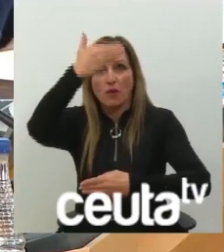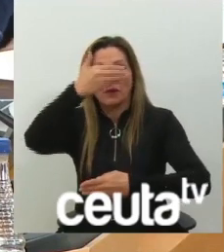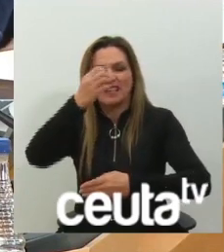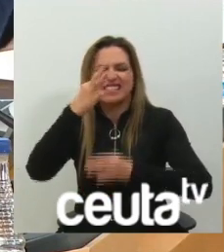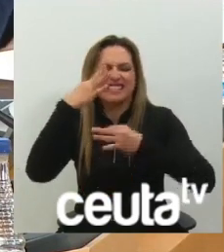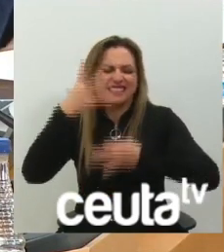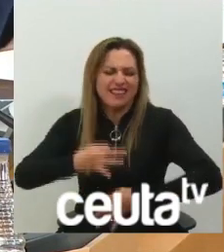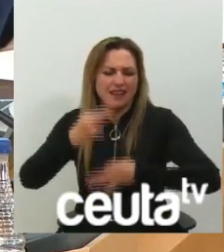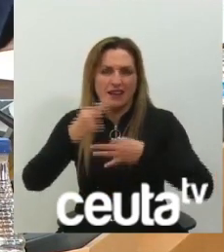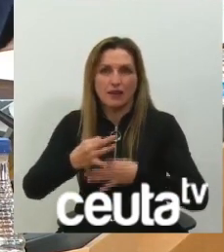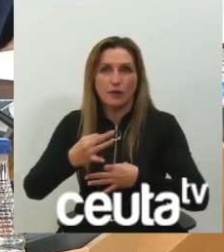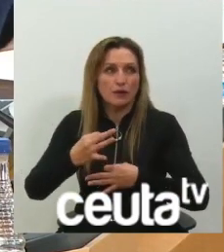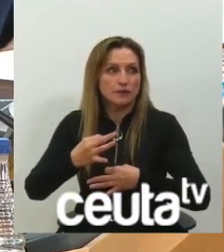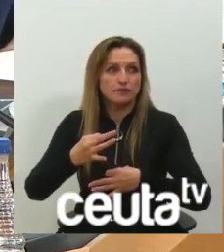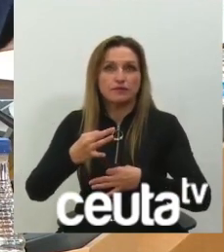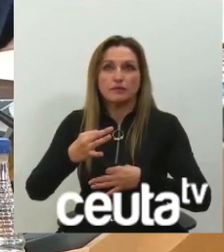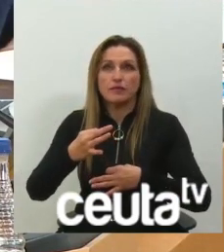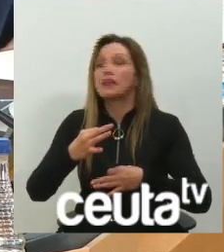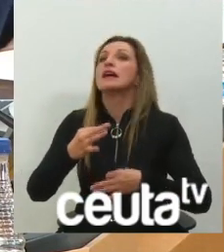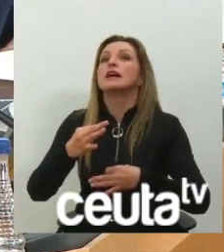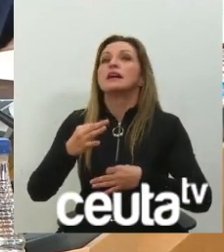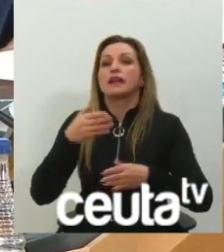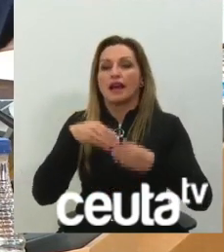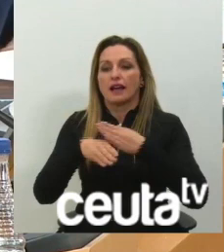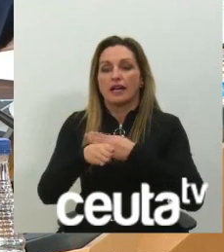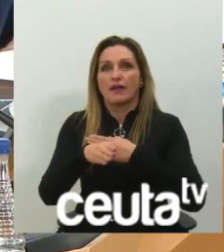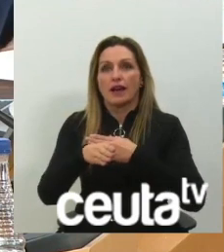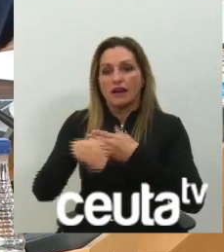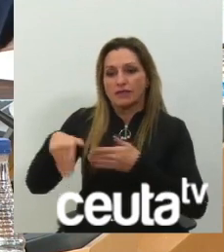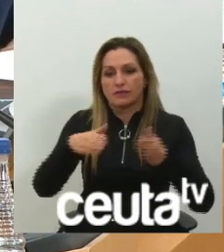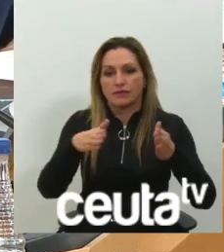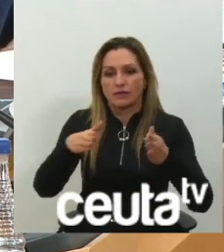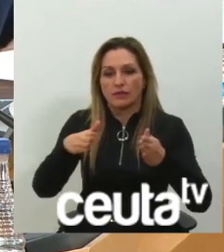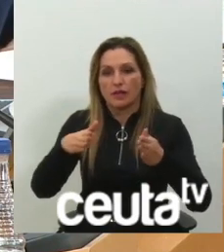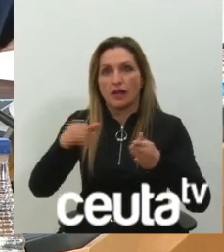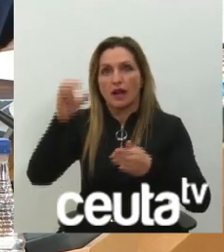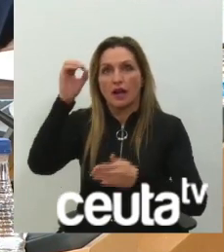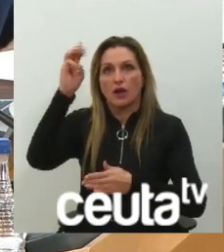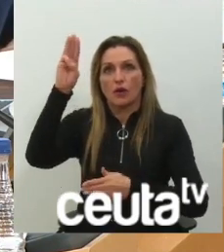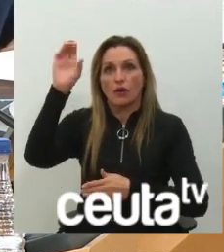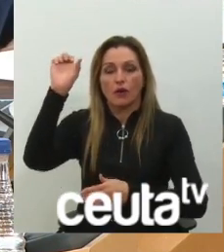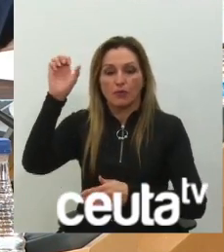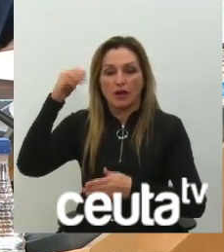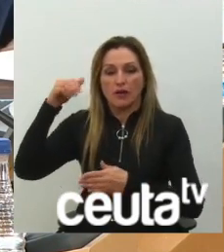a la caravana de la ope de pasar por ceuta y yo me alegraré